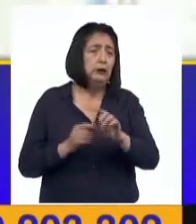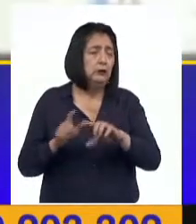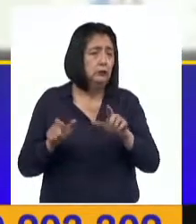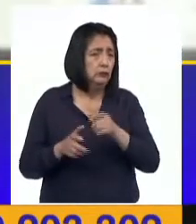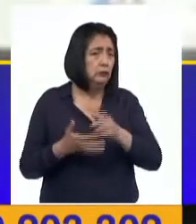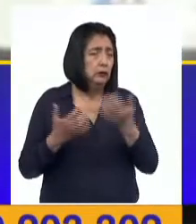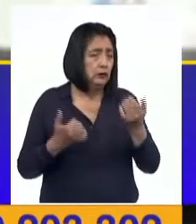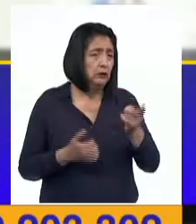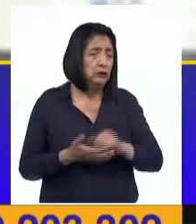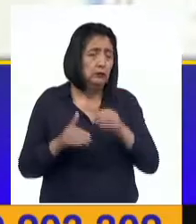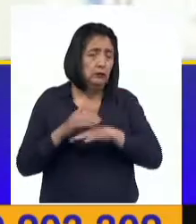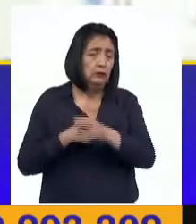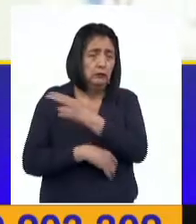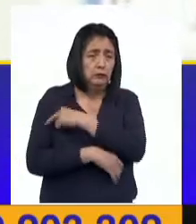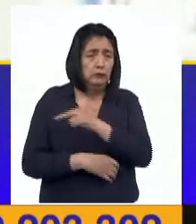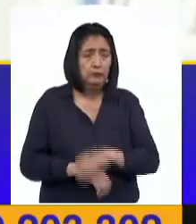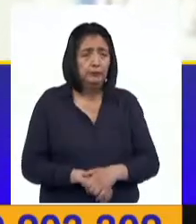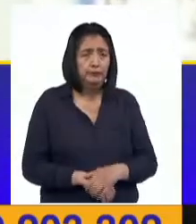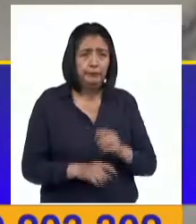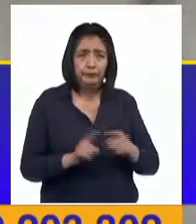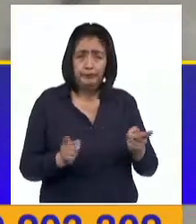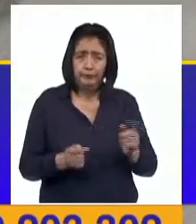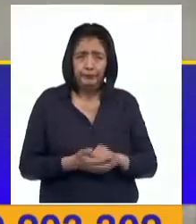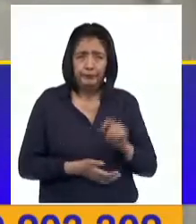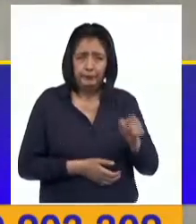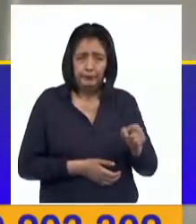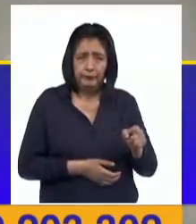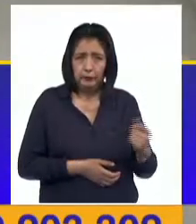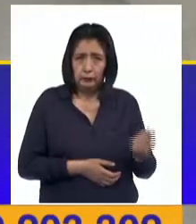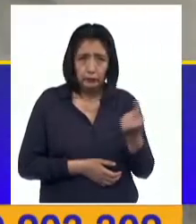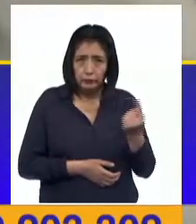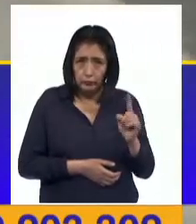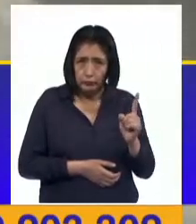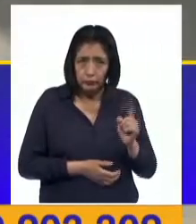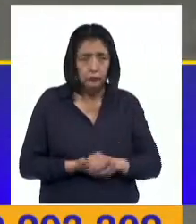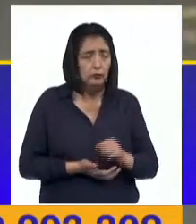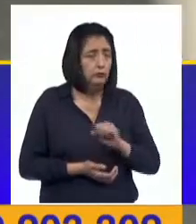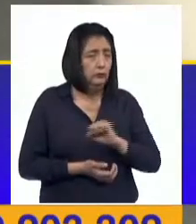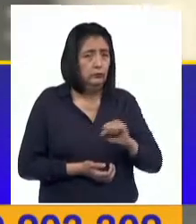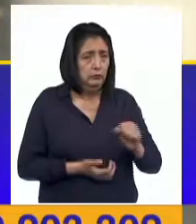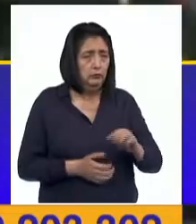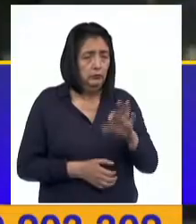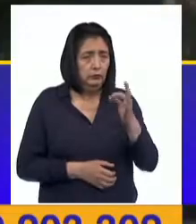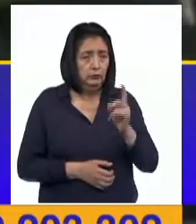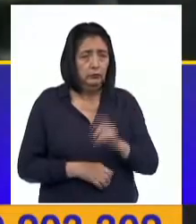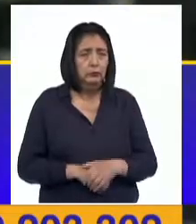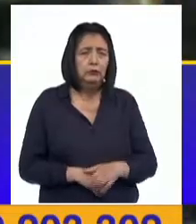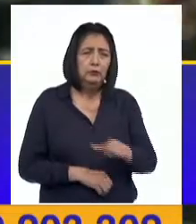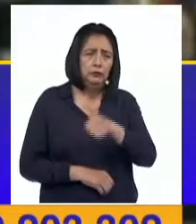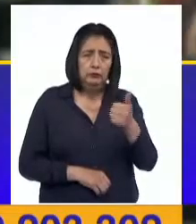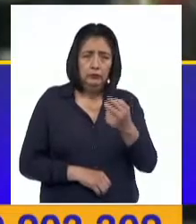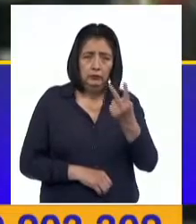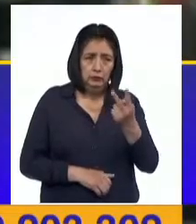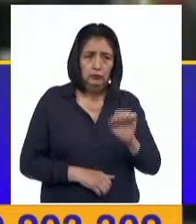ahora se encuentra hospitalizado sin embargo este no fue el único atentado otros